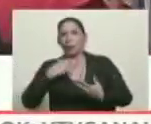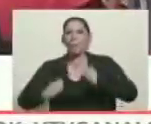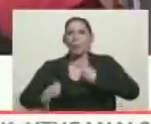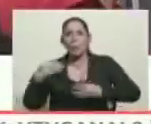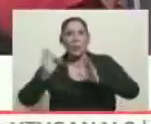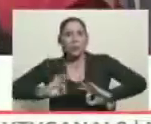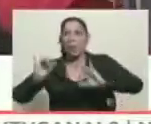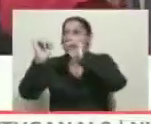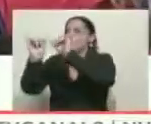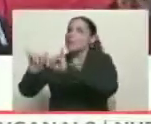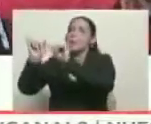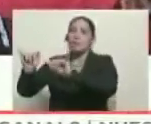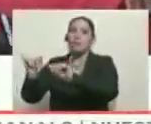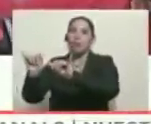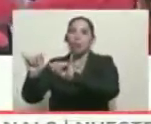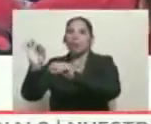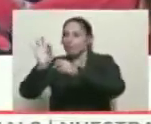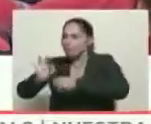por cultivar,